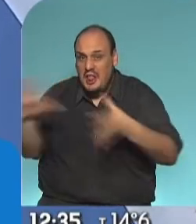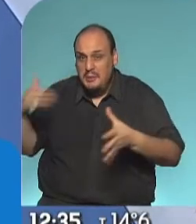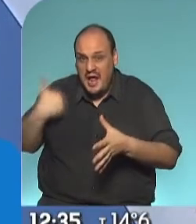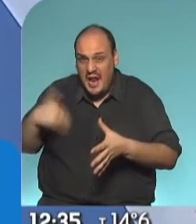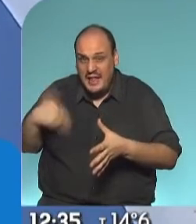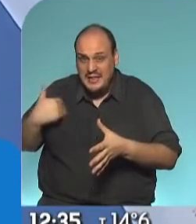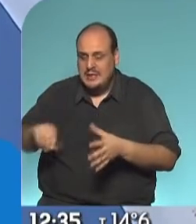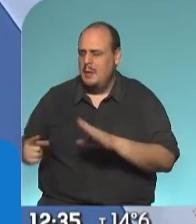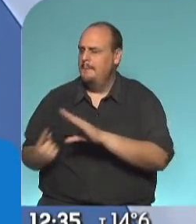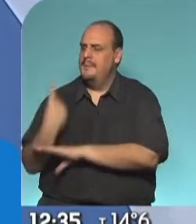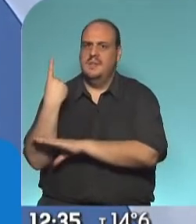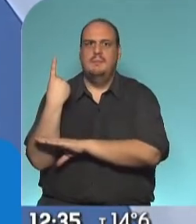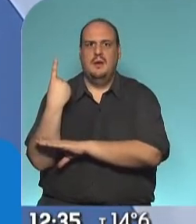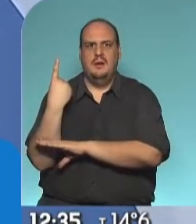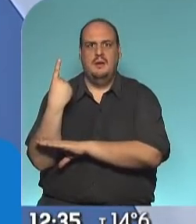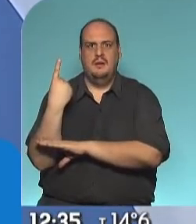Argentina,